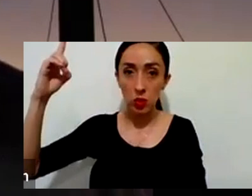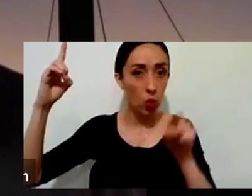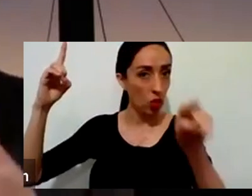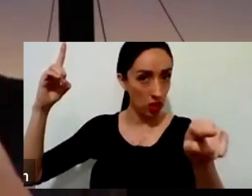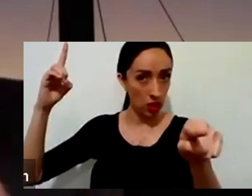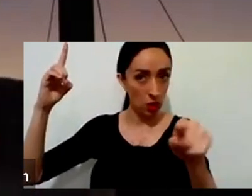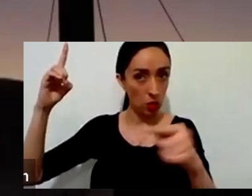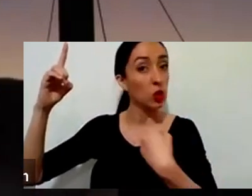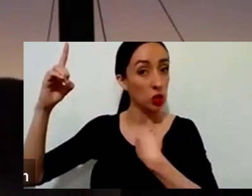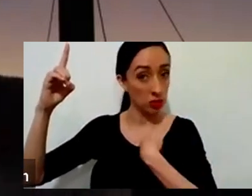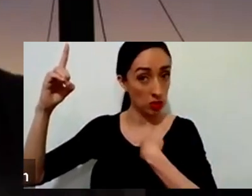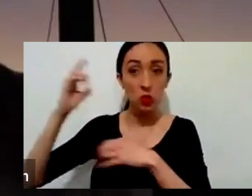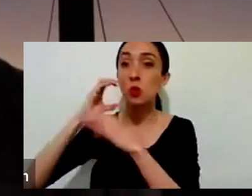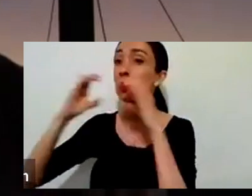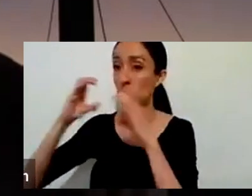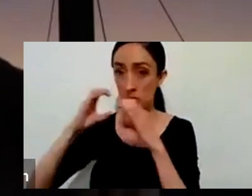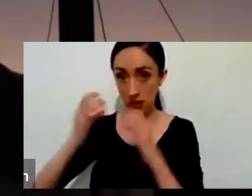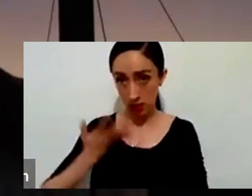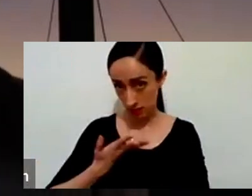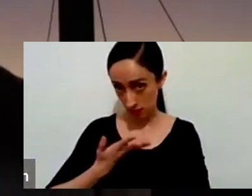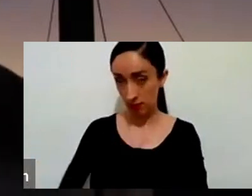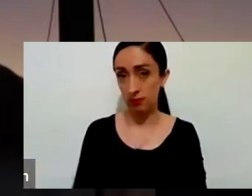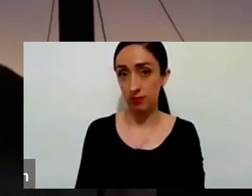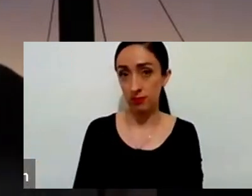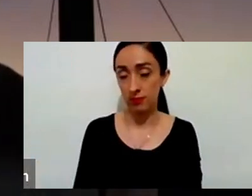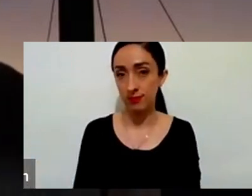Fíjense, cuando más nos acercamos a Dios,